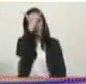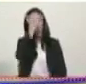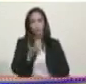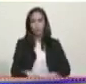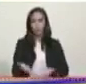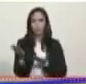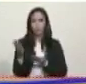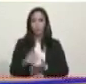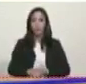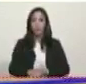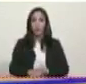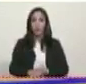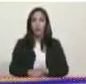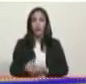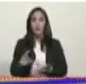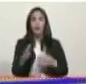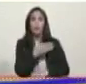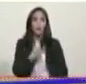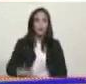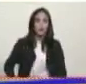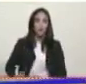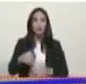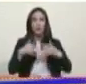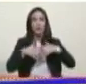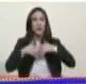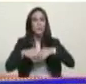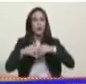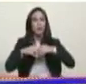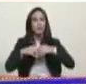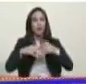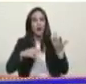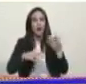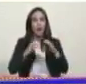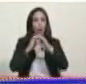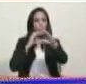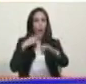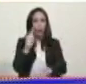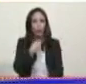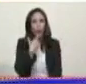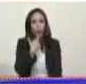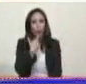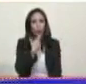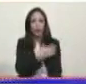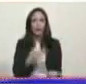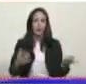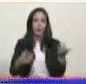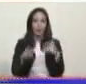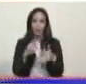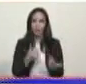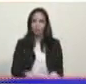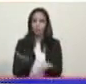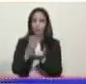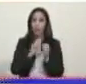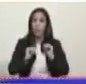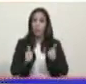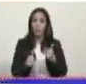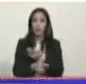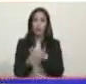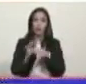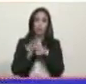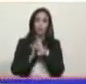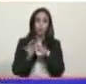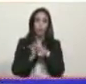Ahí está el presidente de la planta Yutón, Mayor General Carlos Osorio, para dar inicio a las obras